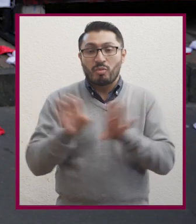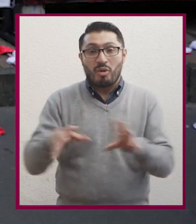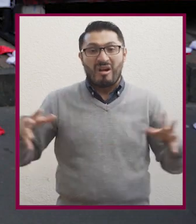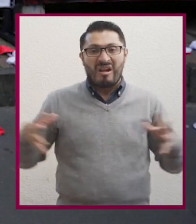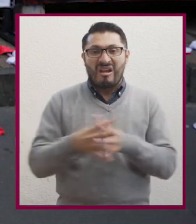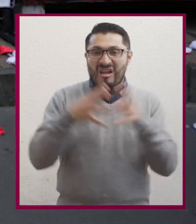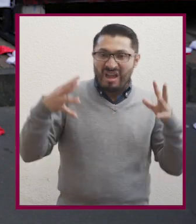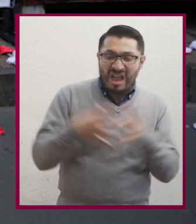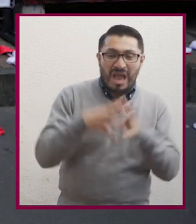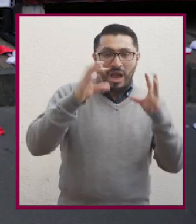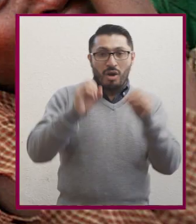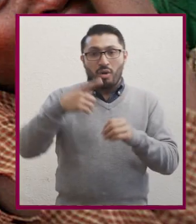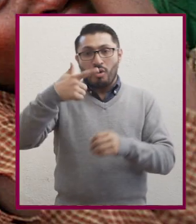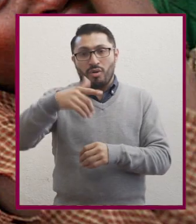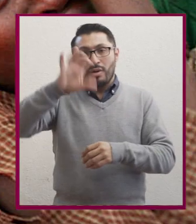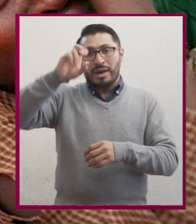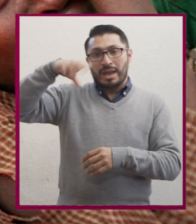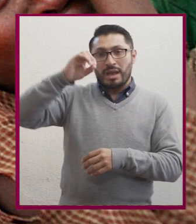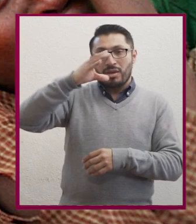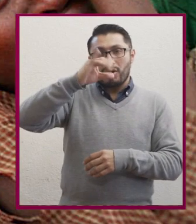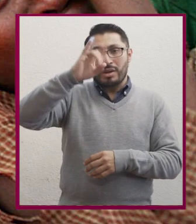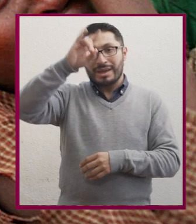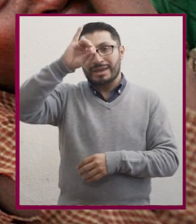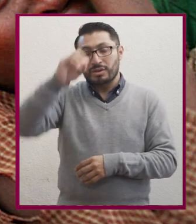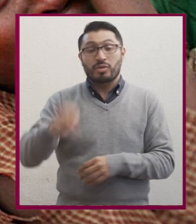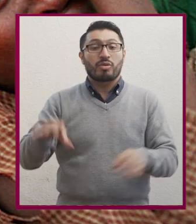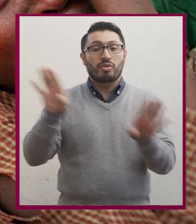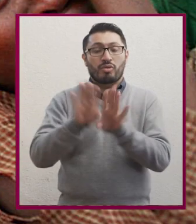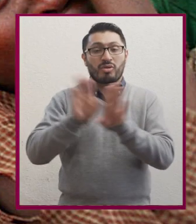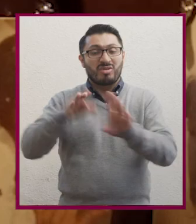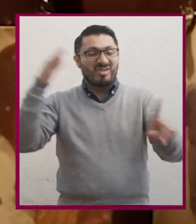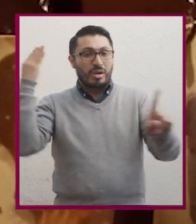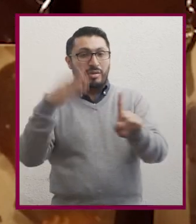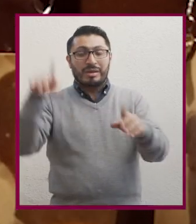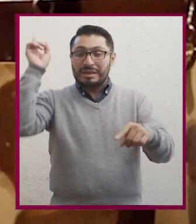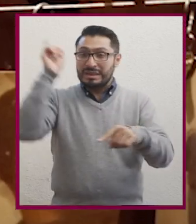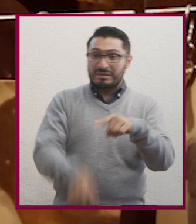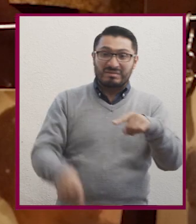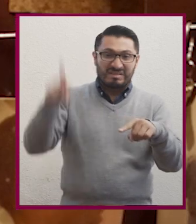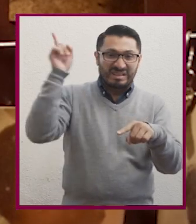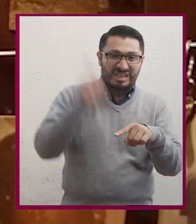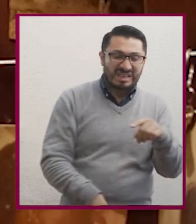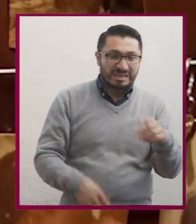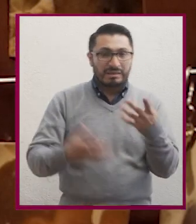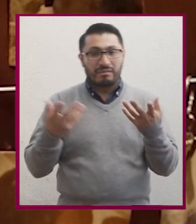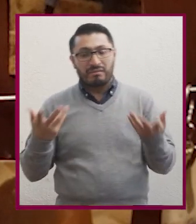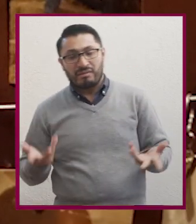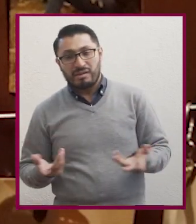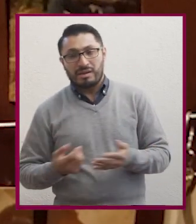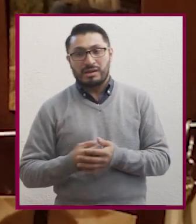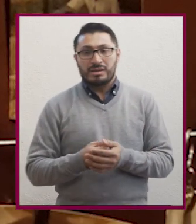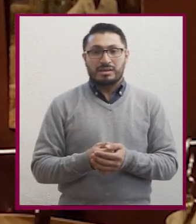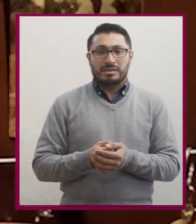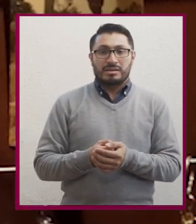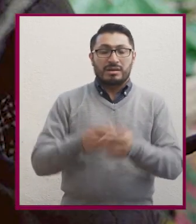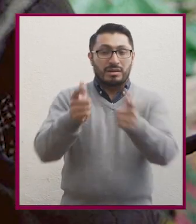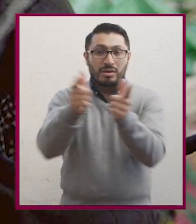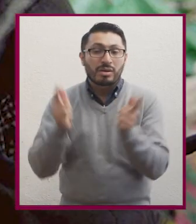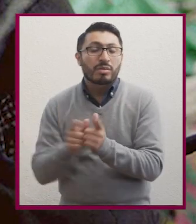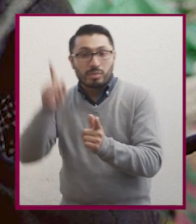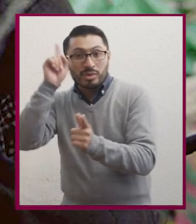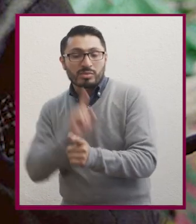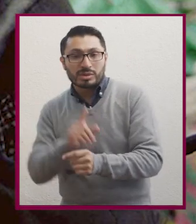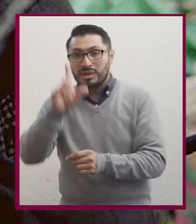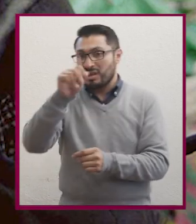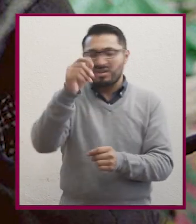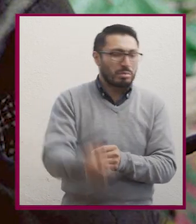como una forma de genocidio cuando se comete con la intención de destruir en parte o por completo a un determinado grupo. Aunque no